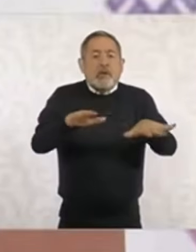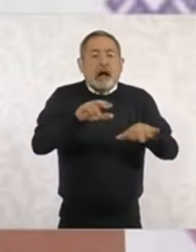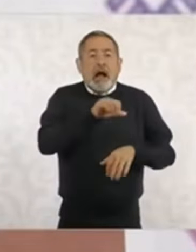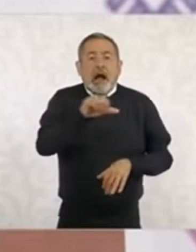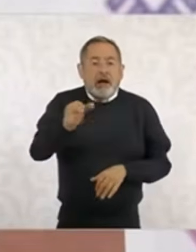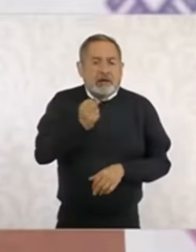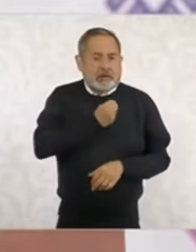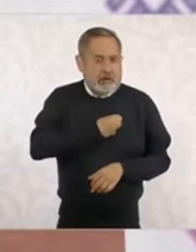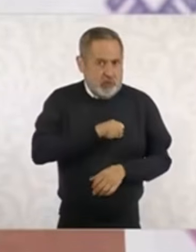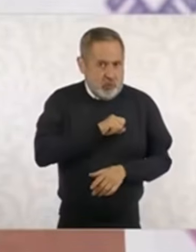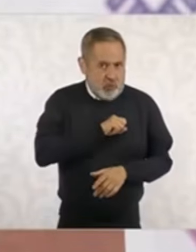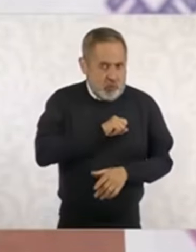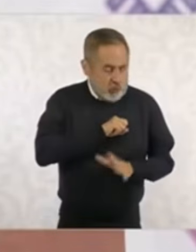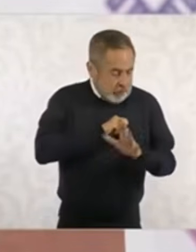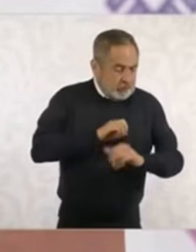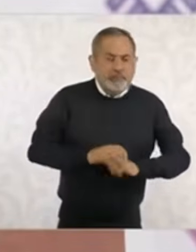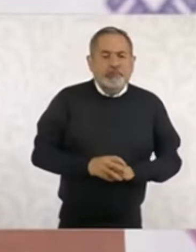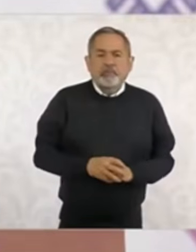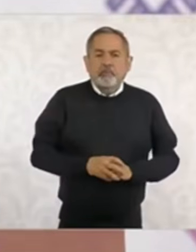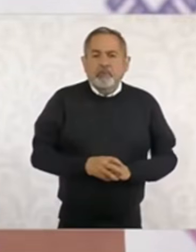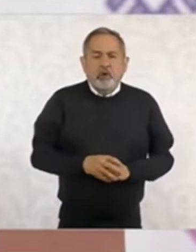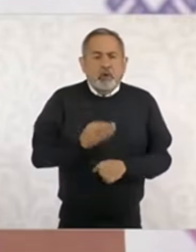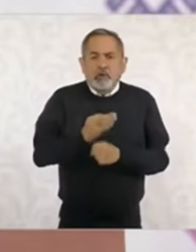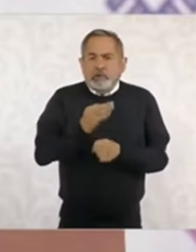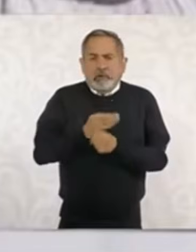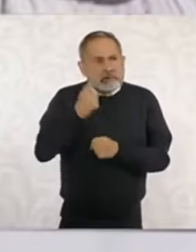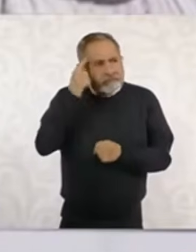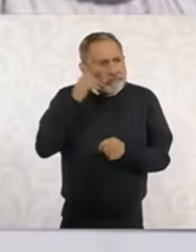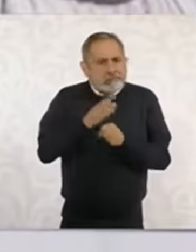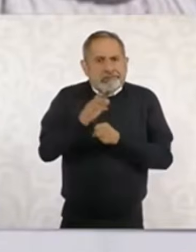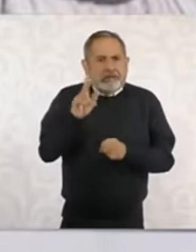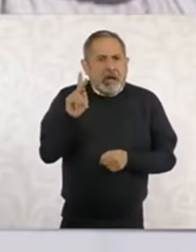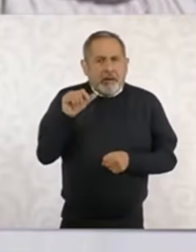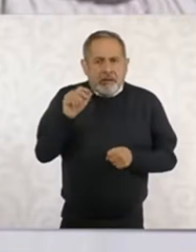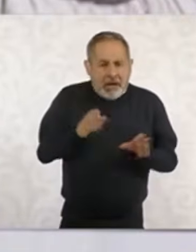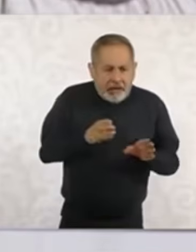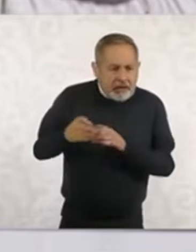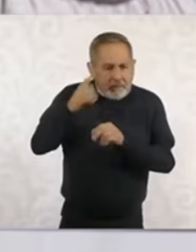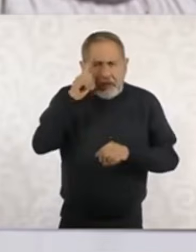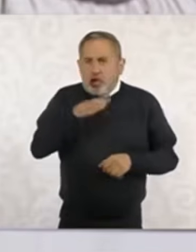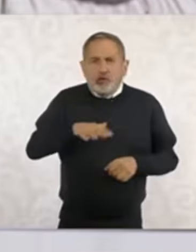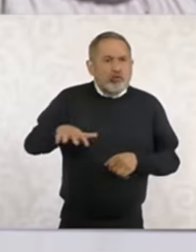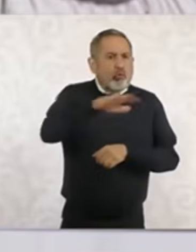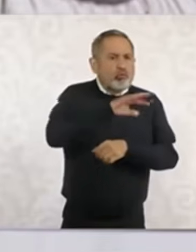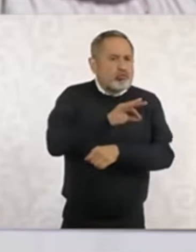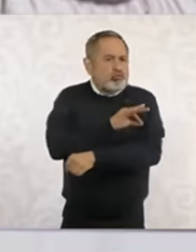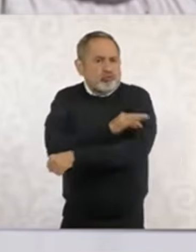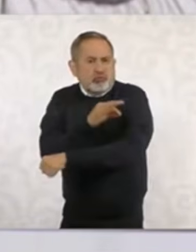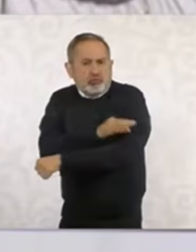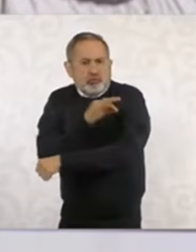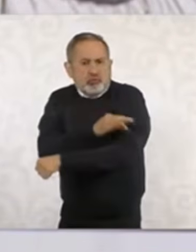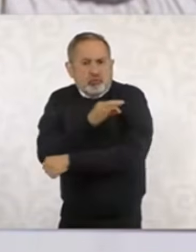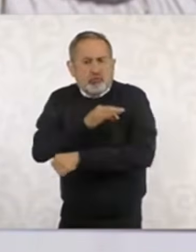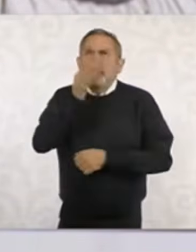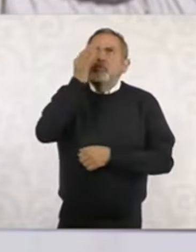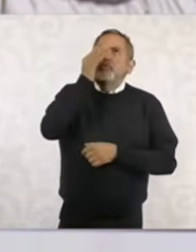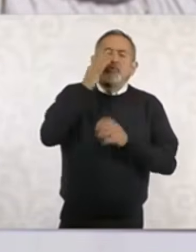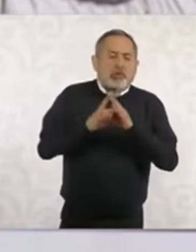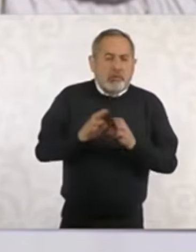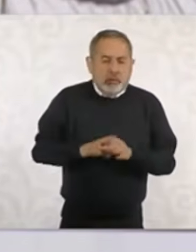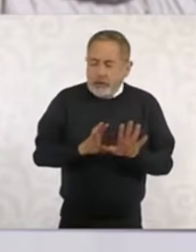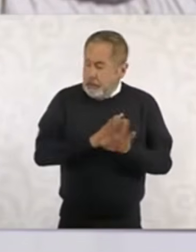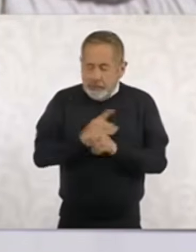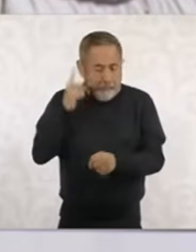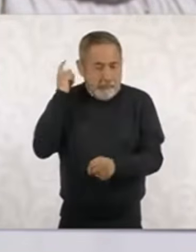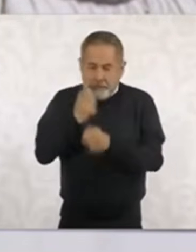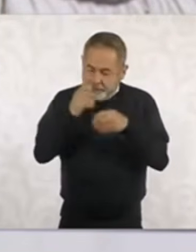lados. Entonces, ¿cuál es la estrategia para fortalecer la vacunación? Bueno, primero, las niñas y los